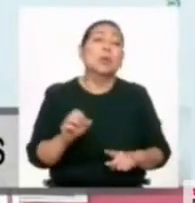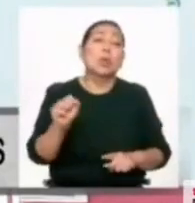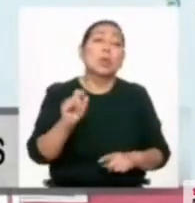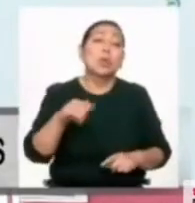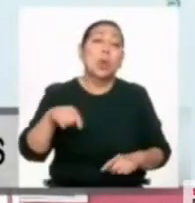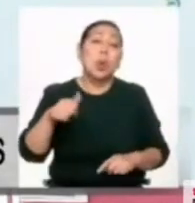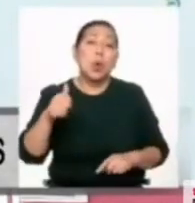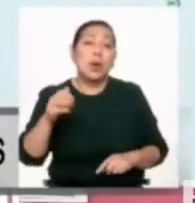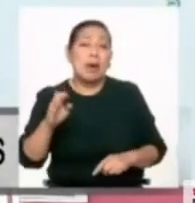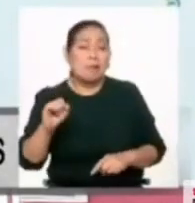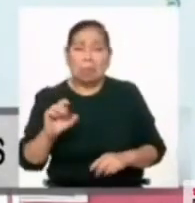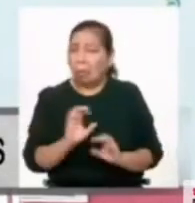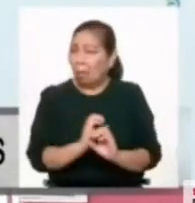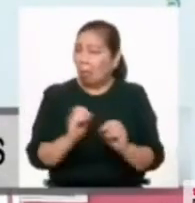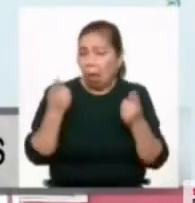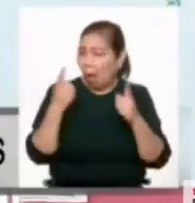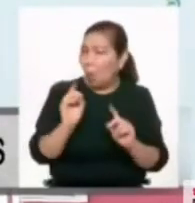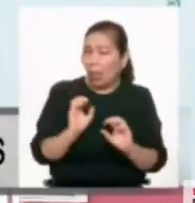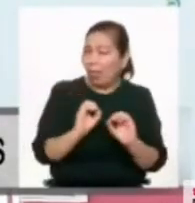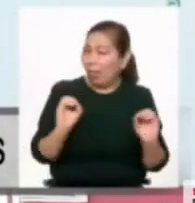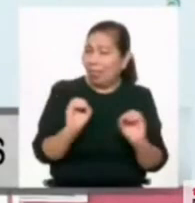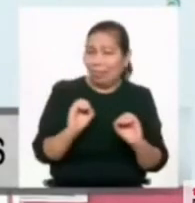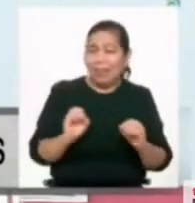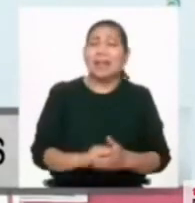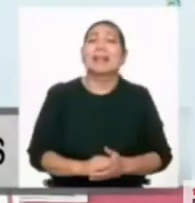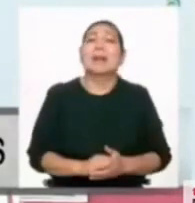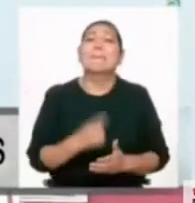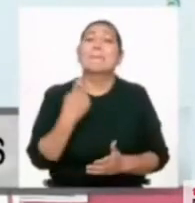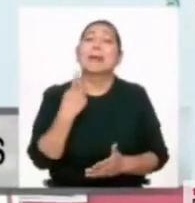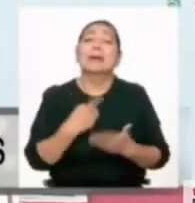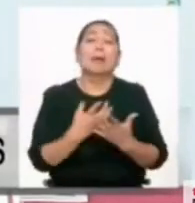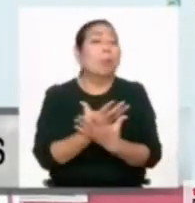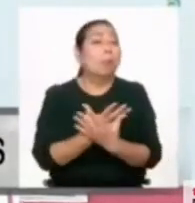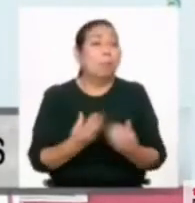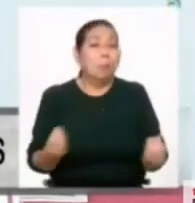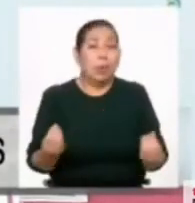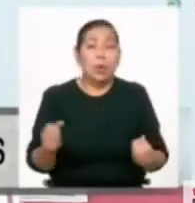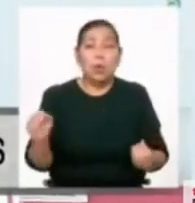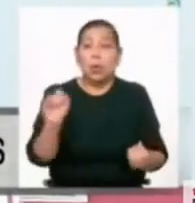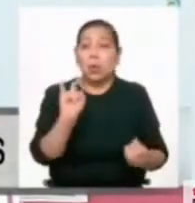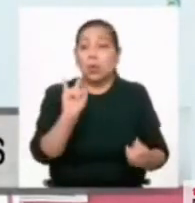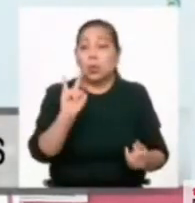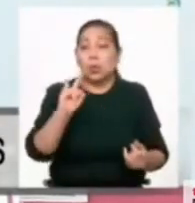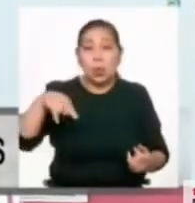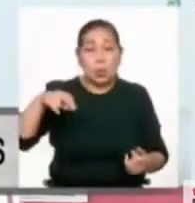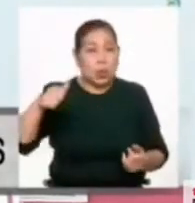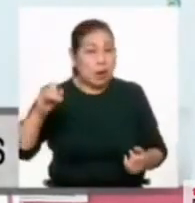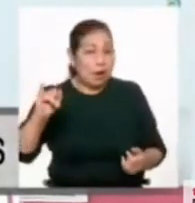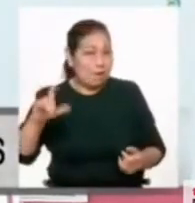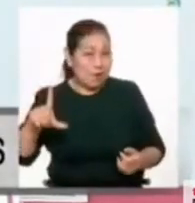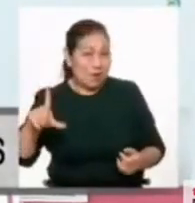Sunafil, no hay ningún acuerdo, ninguna disposición para desaparecer Sunafil, sino